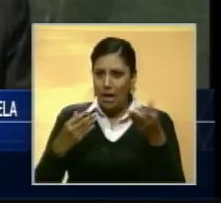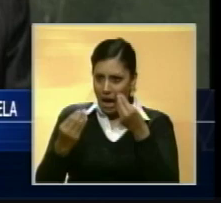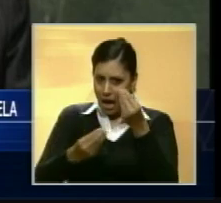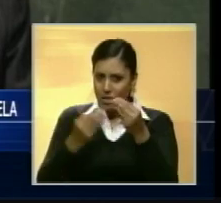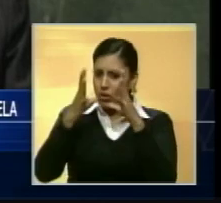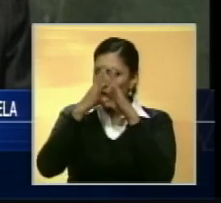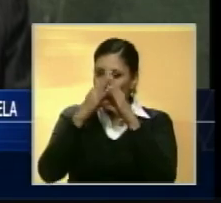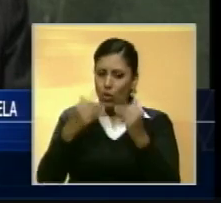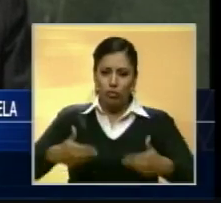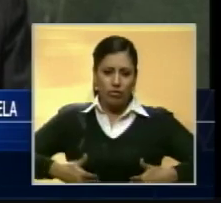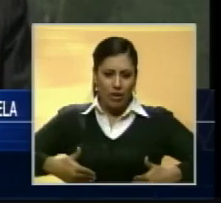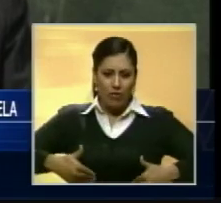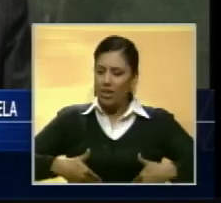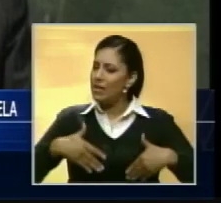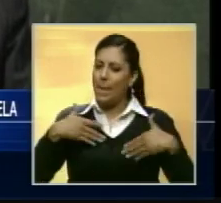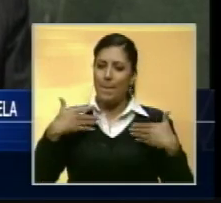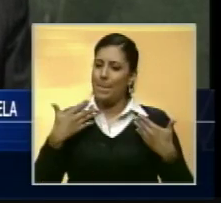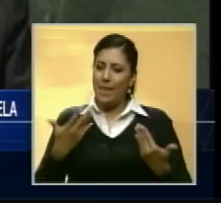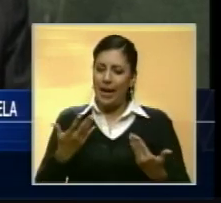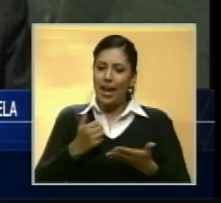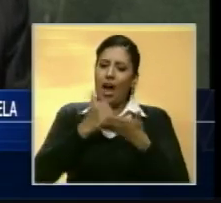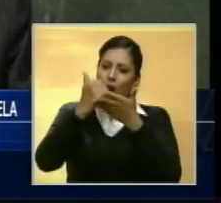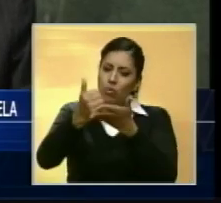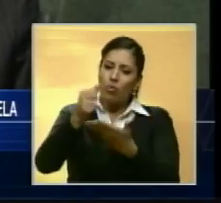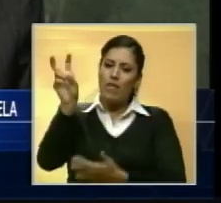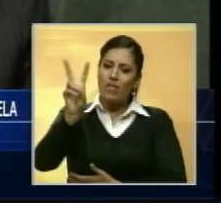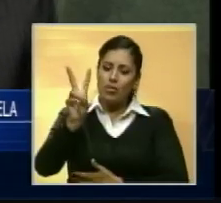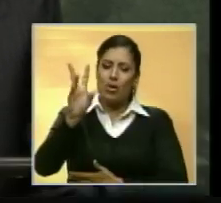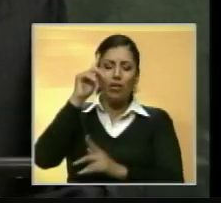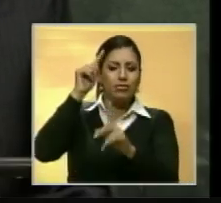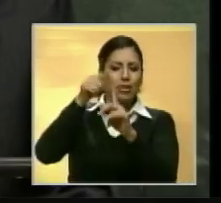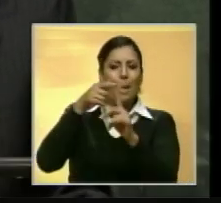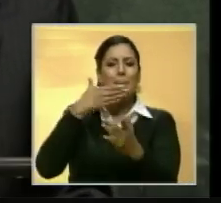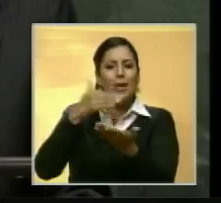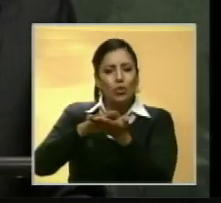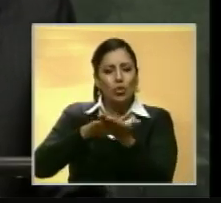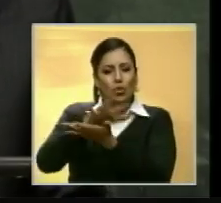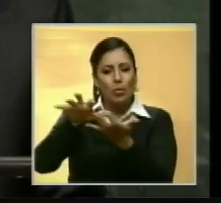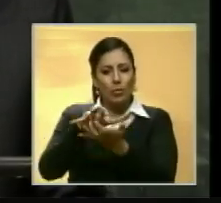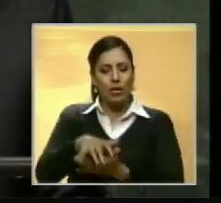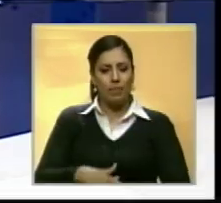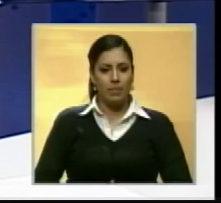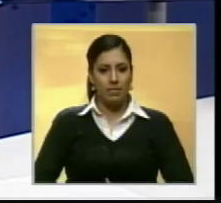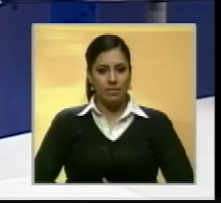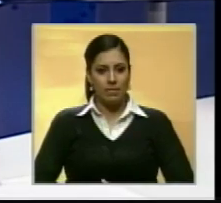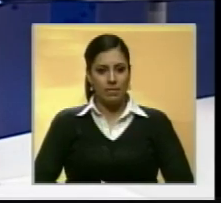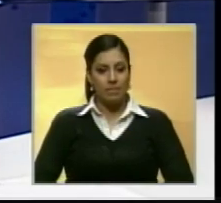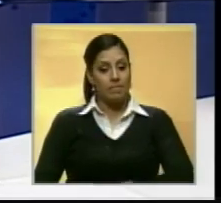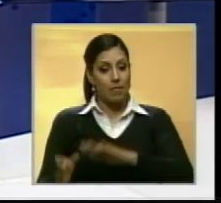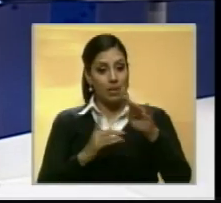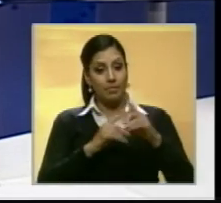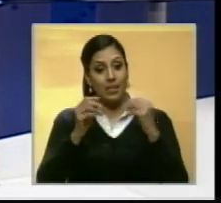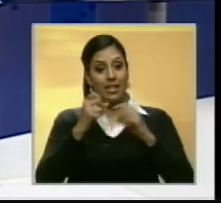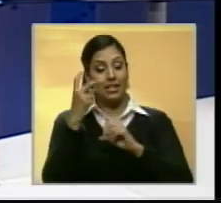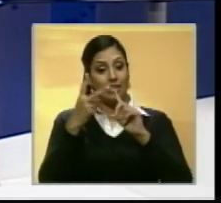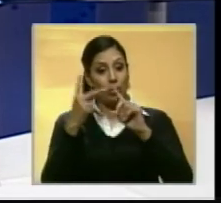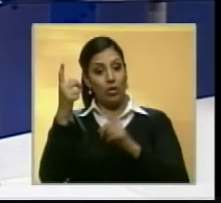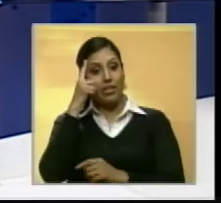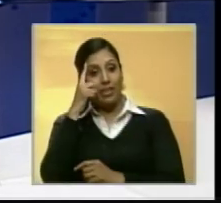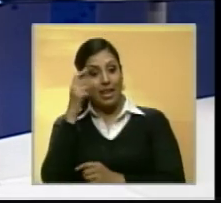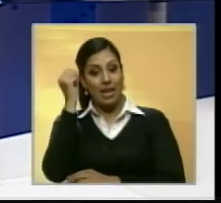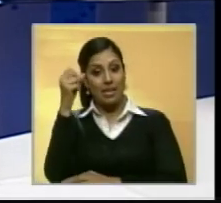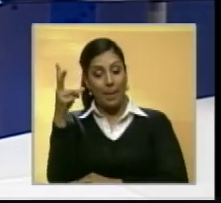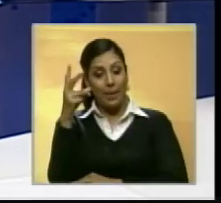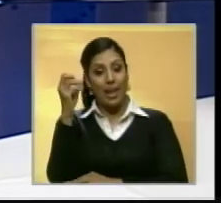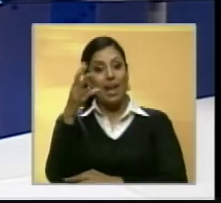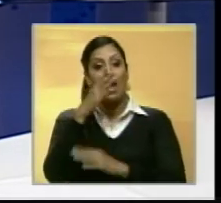realizar todos los esfuerzos necesarios para ayudar a Venezuela a alcanzar una solución a sus problemas. Durante la segunda jornada de la